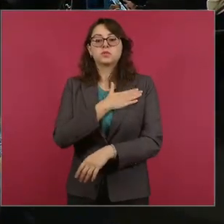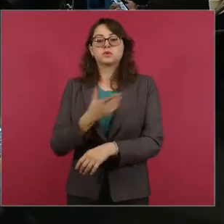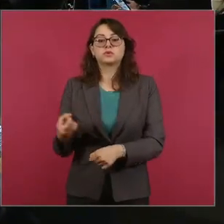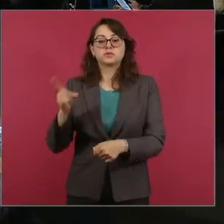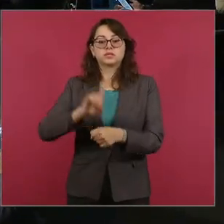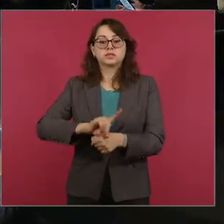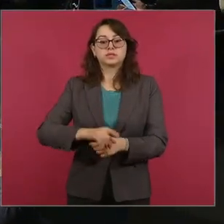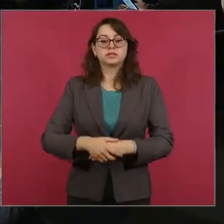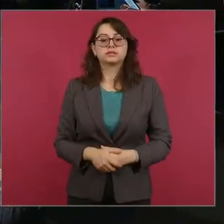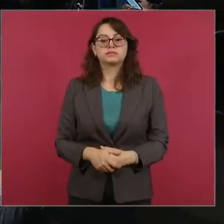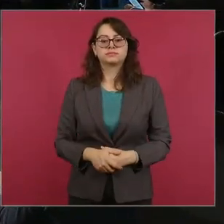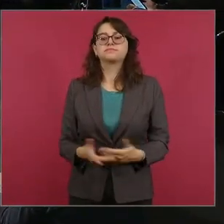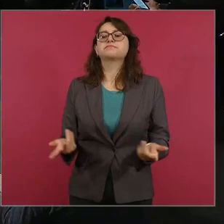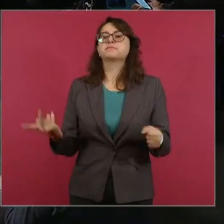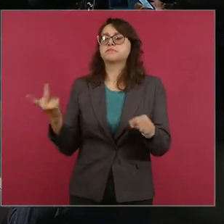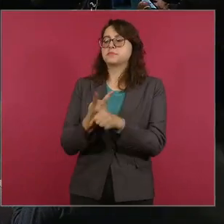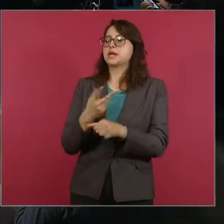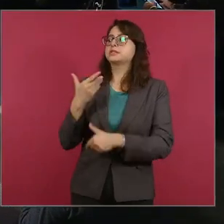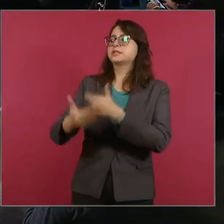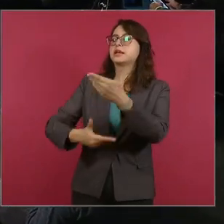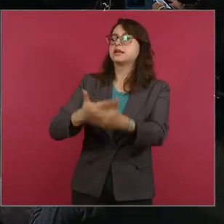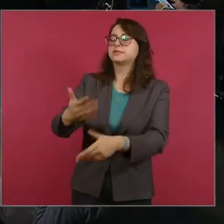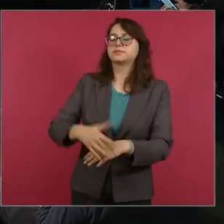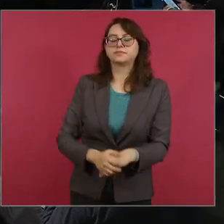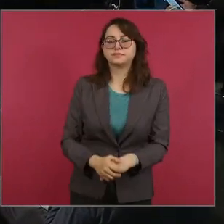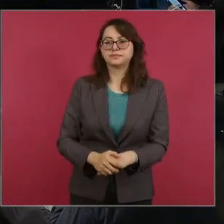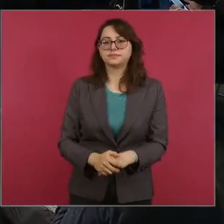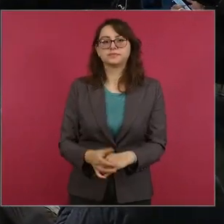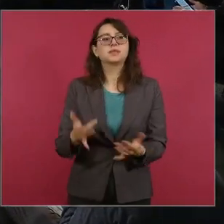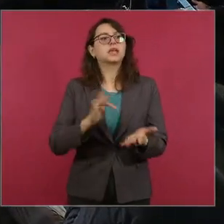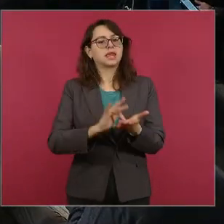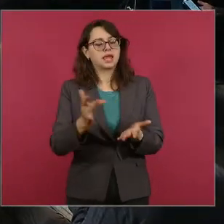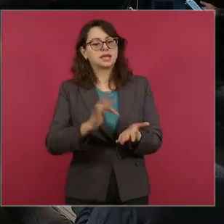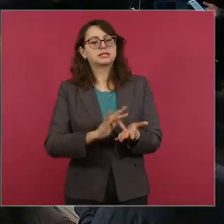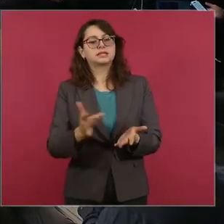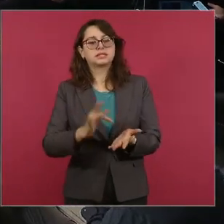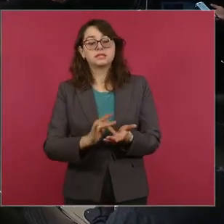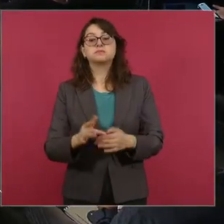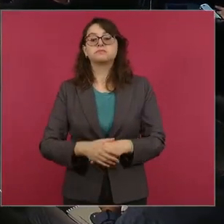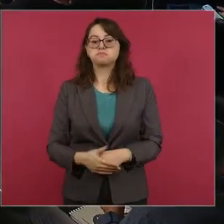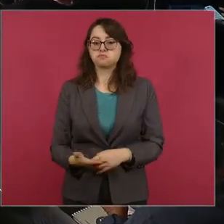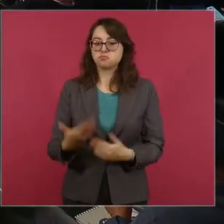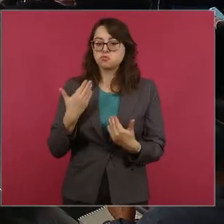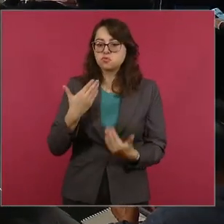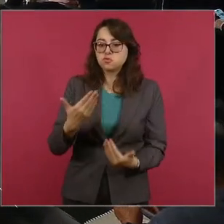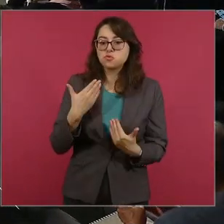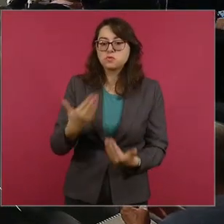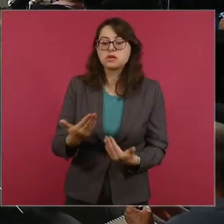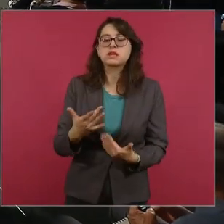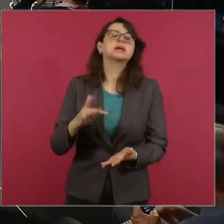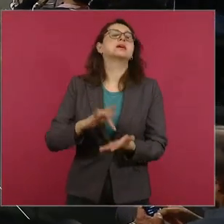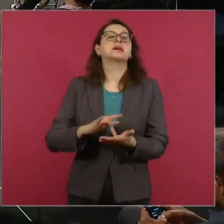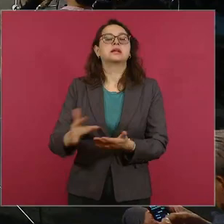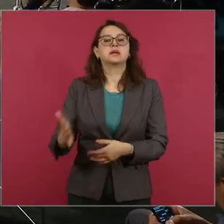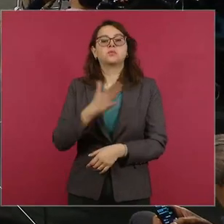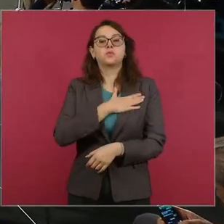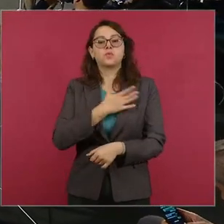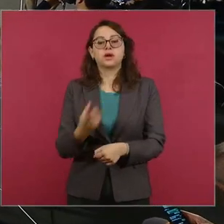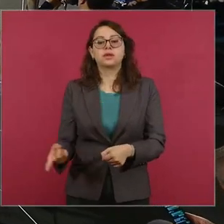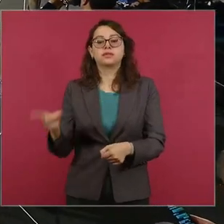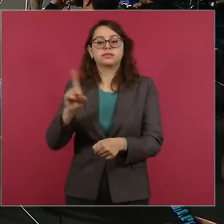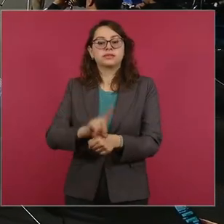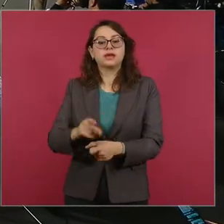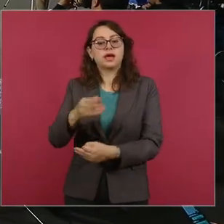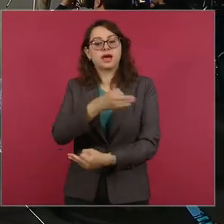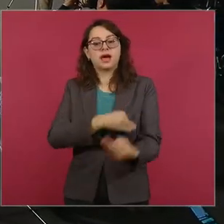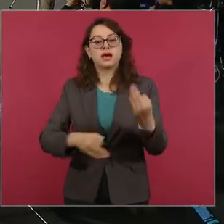Te escuchamos. ¿Cómo vamos? Gracias. Muchas gracias. Muy bien. Gracias, presidente. Muy buen día. Buen día para